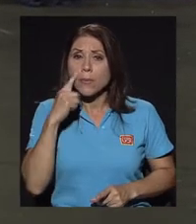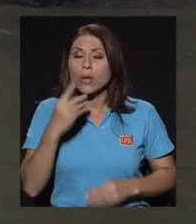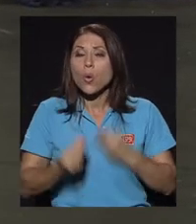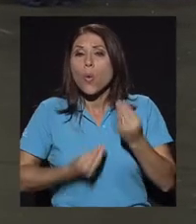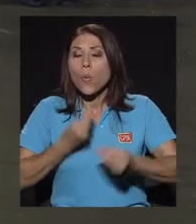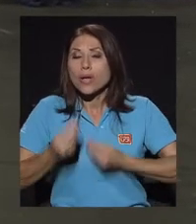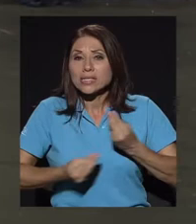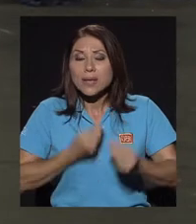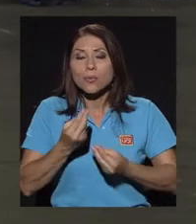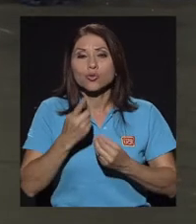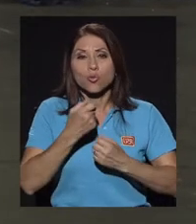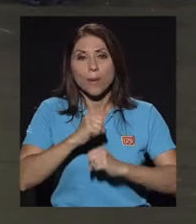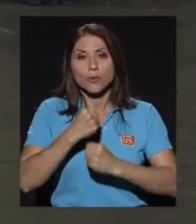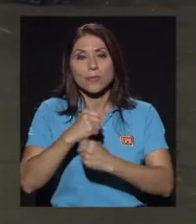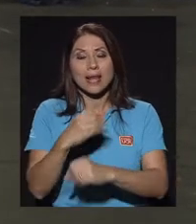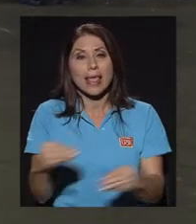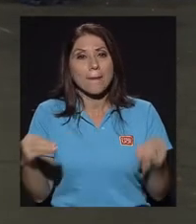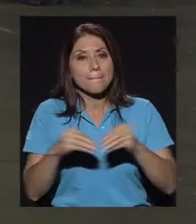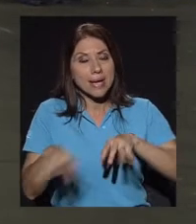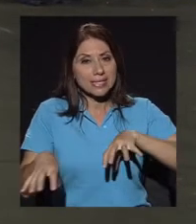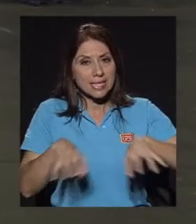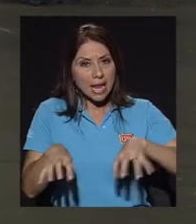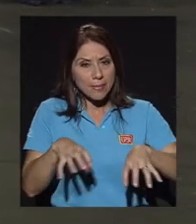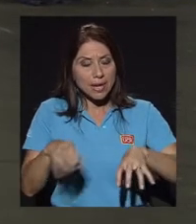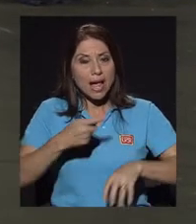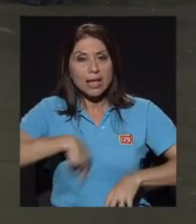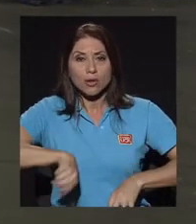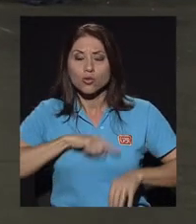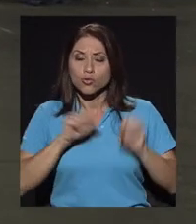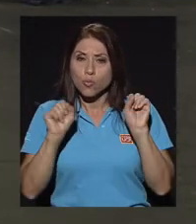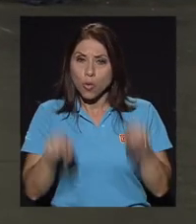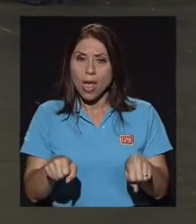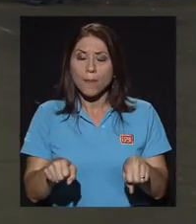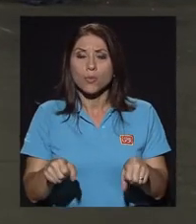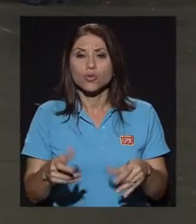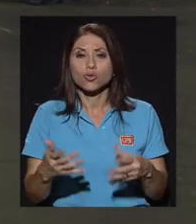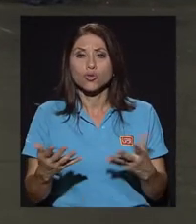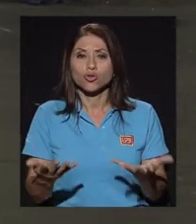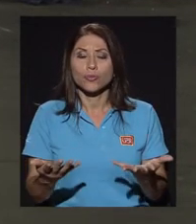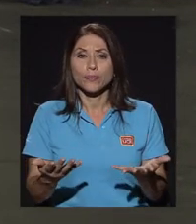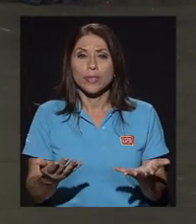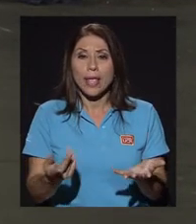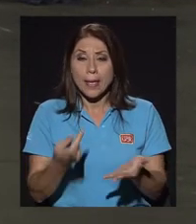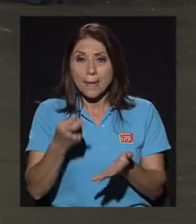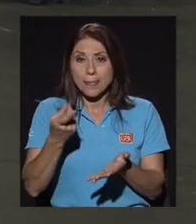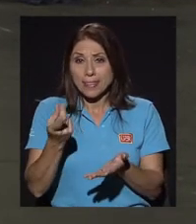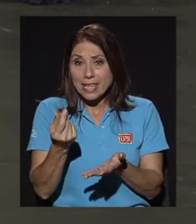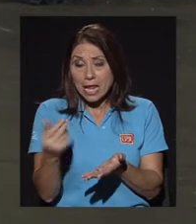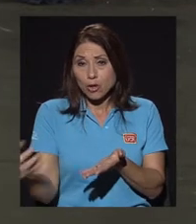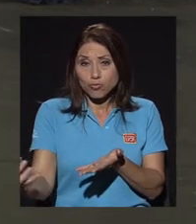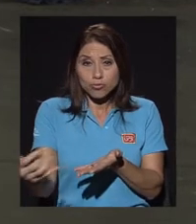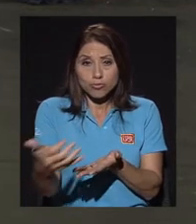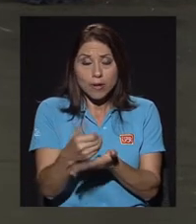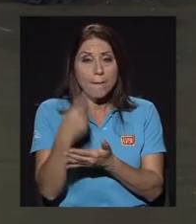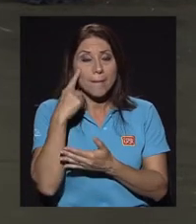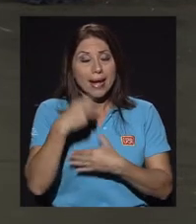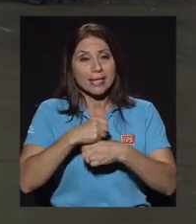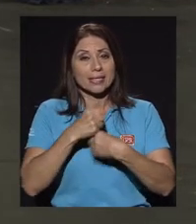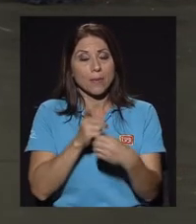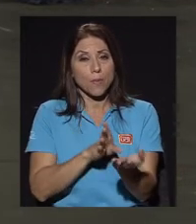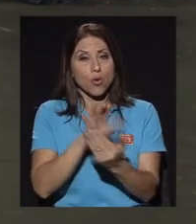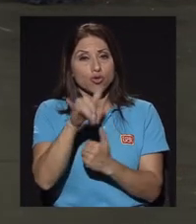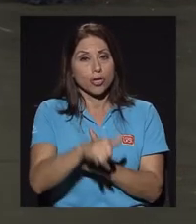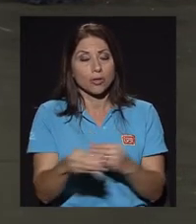ver cómo hacemos una municipalidad más dinámica, que podamos recoger más dinero para poder hacer